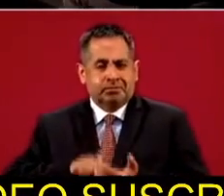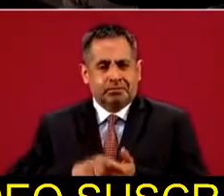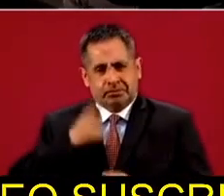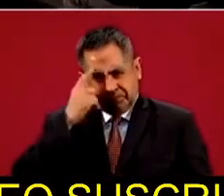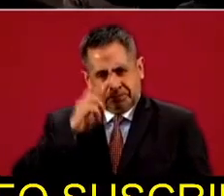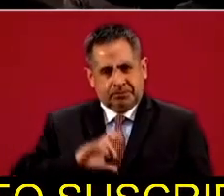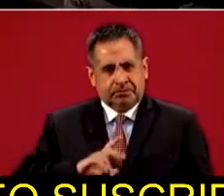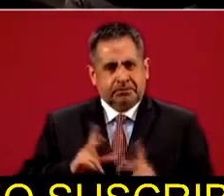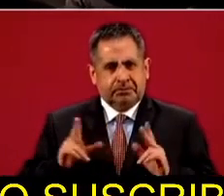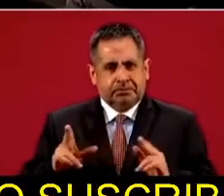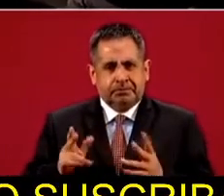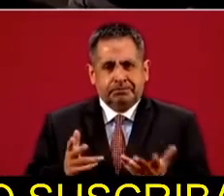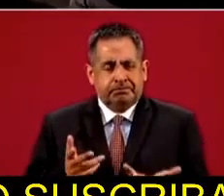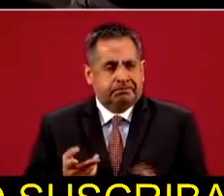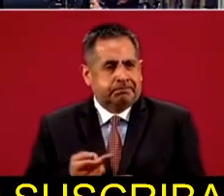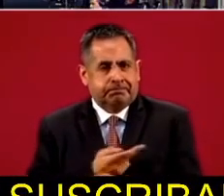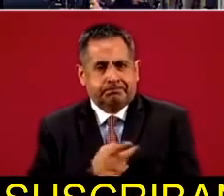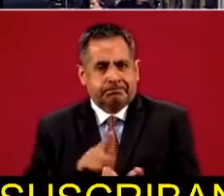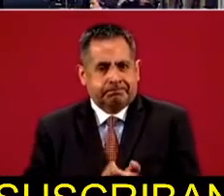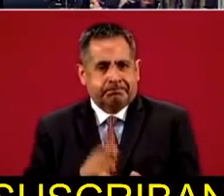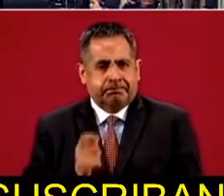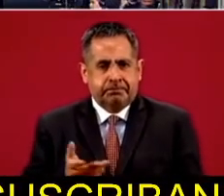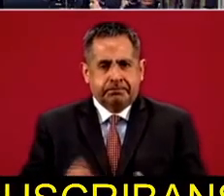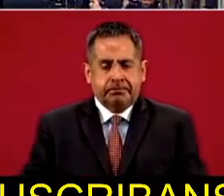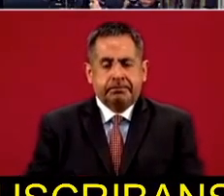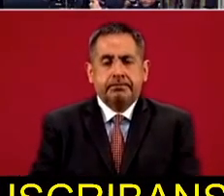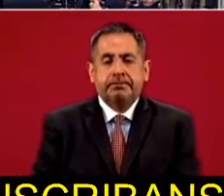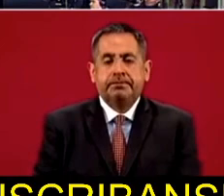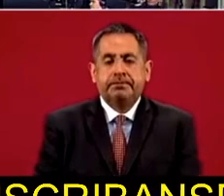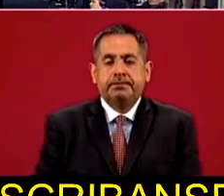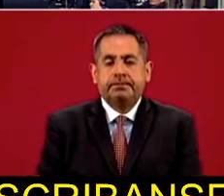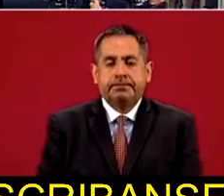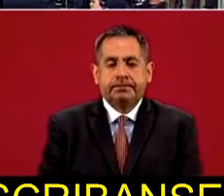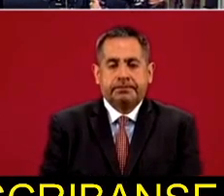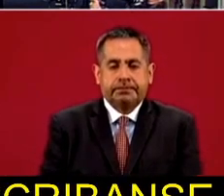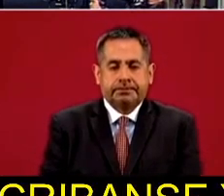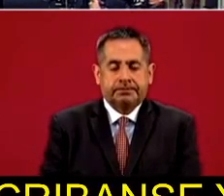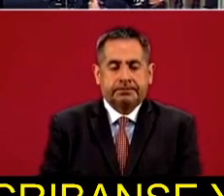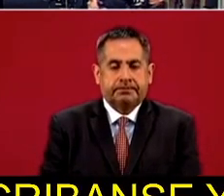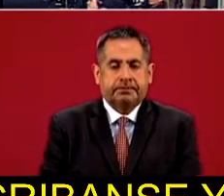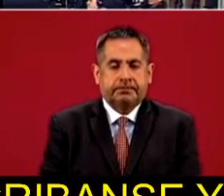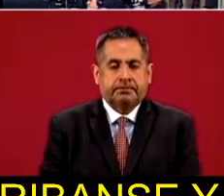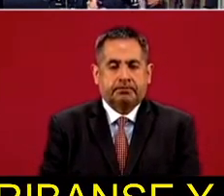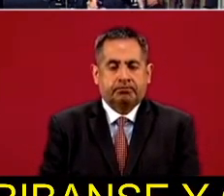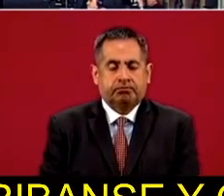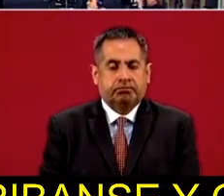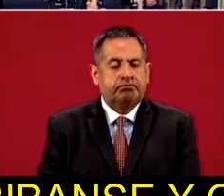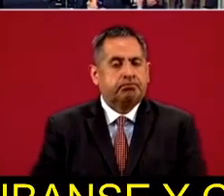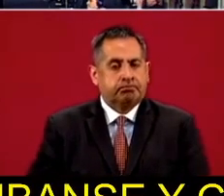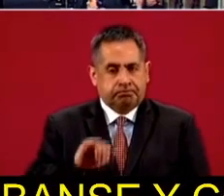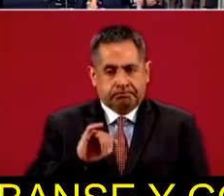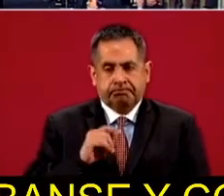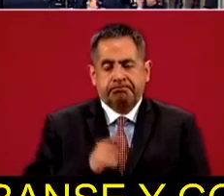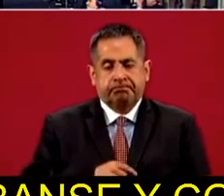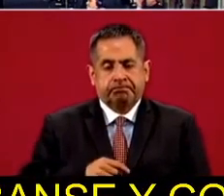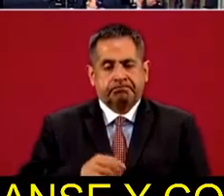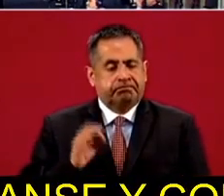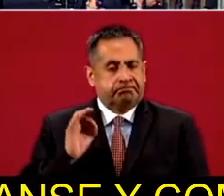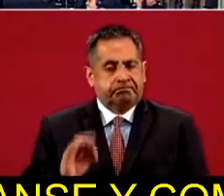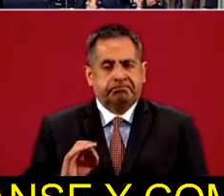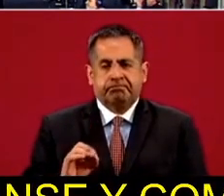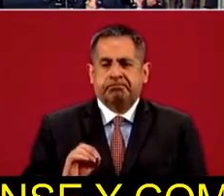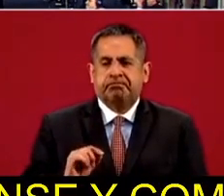Sí, con permiso, señor presidente. Sí, efectivamente, lo acabamos de